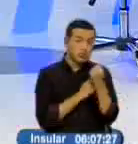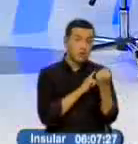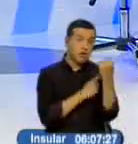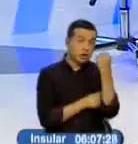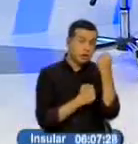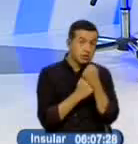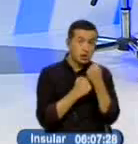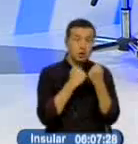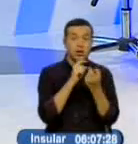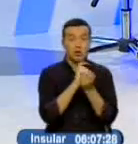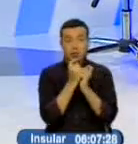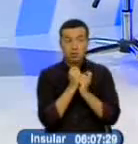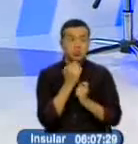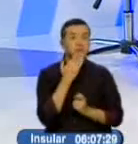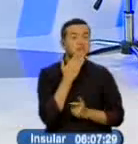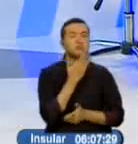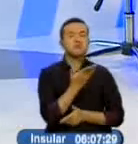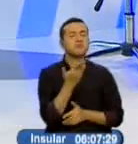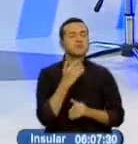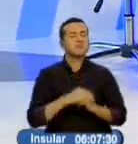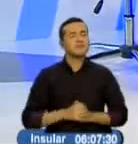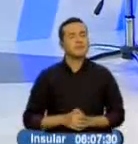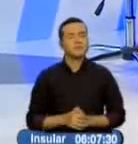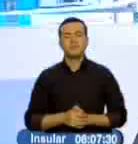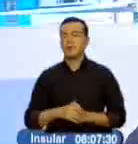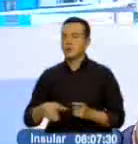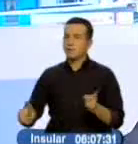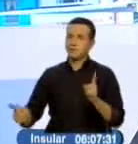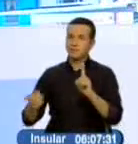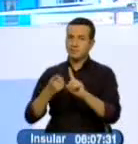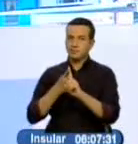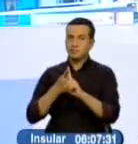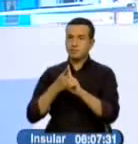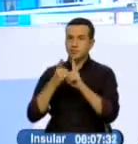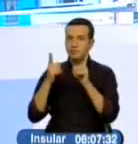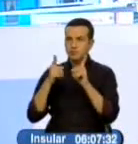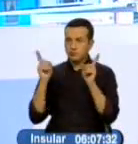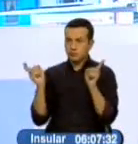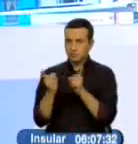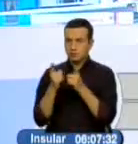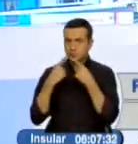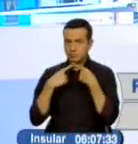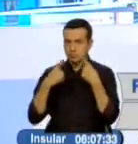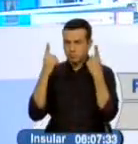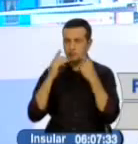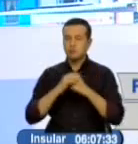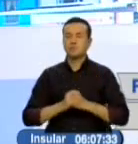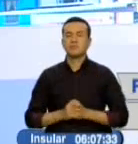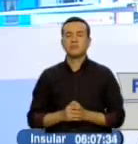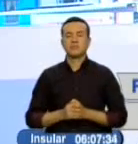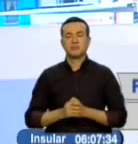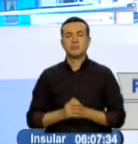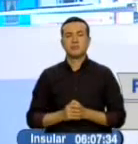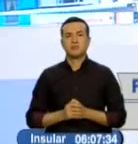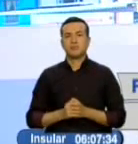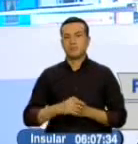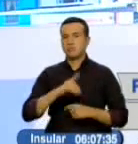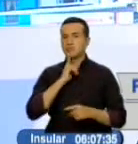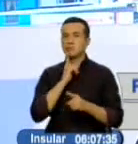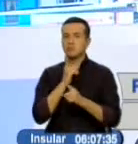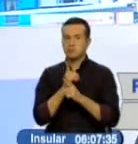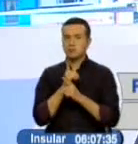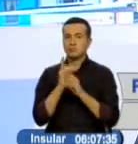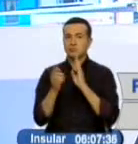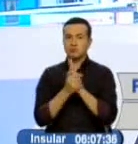que corregir? ¿Cuál va a ser la misión? Carlos, primero un breve comentario a lo que tú acabas de decir. En efecto, la construcción